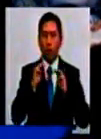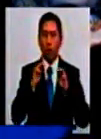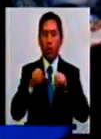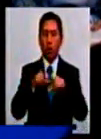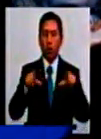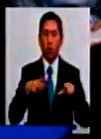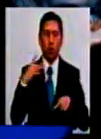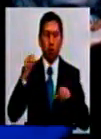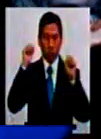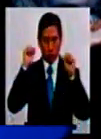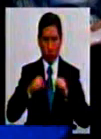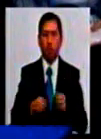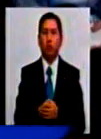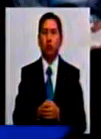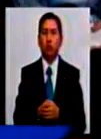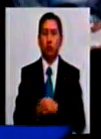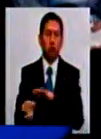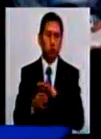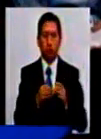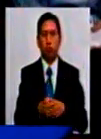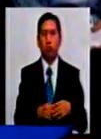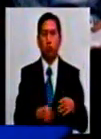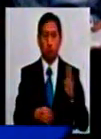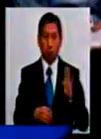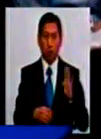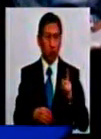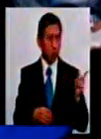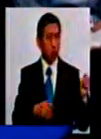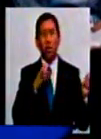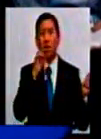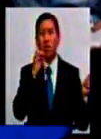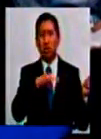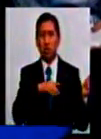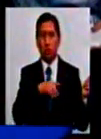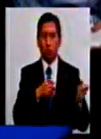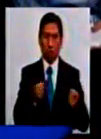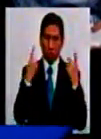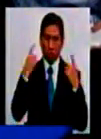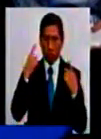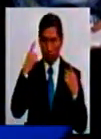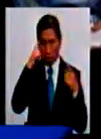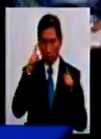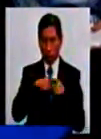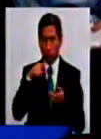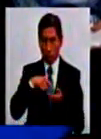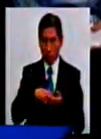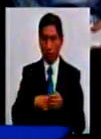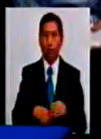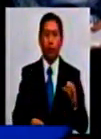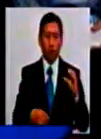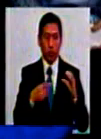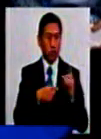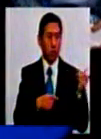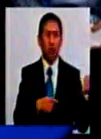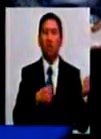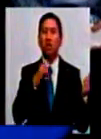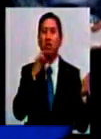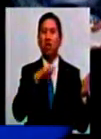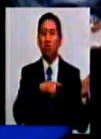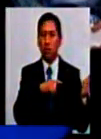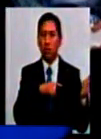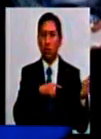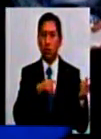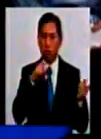soberano al Océano Pacífico. B, que Chile ha quebrantado dicha obligación. Y C, que Chile ha de